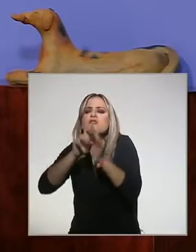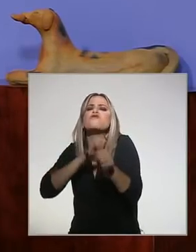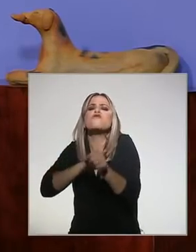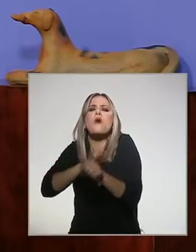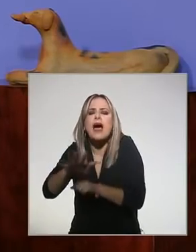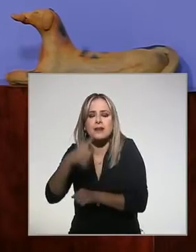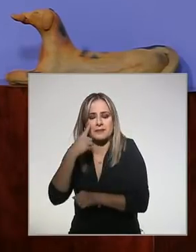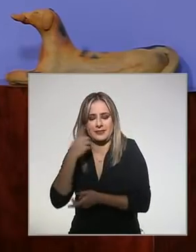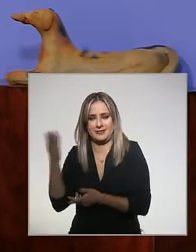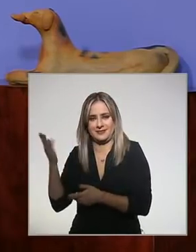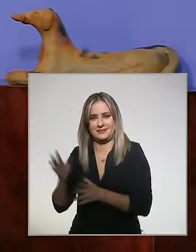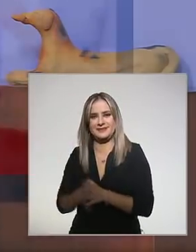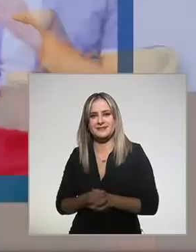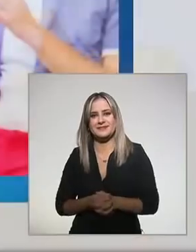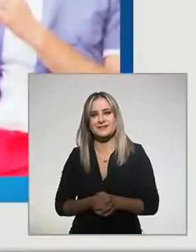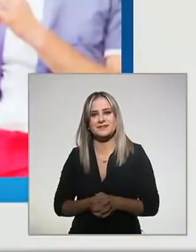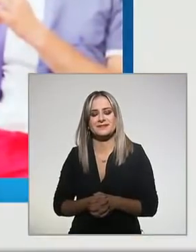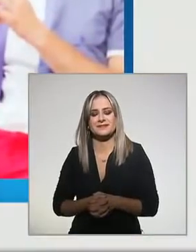que nos dijeron.